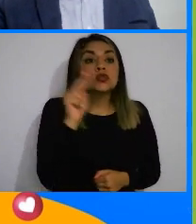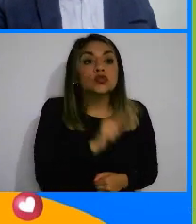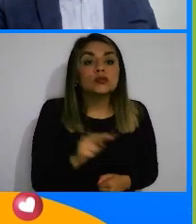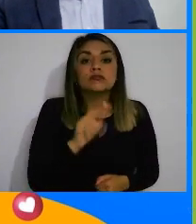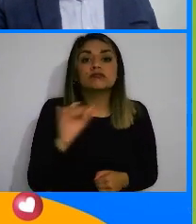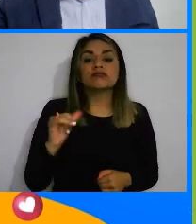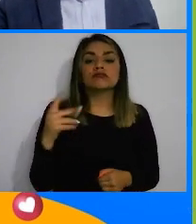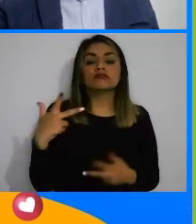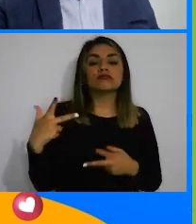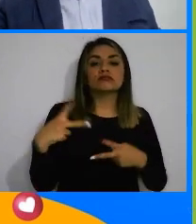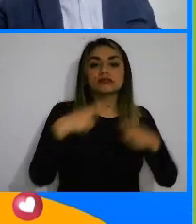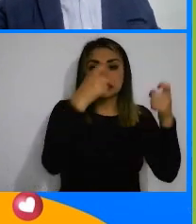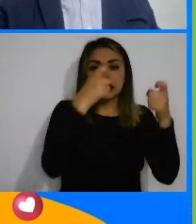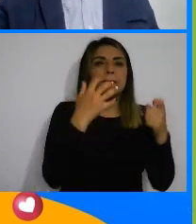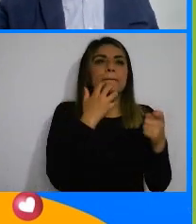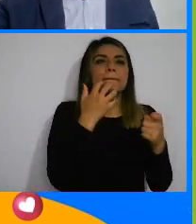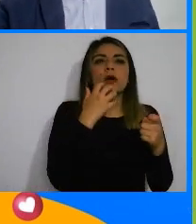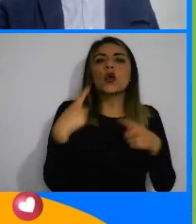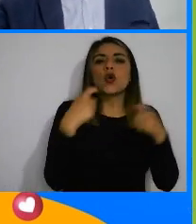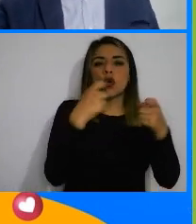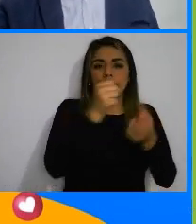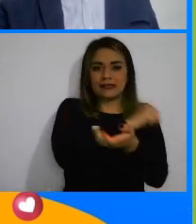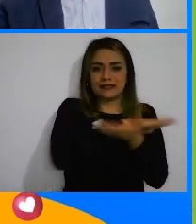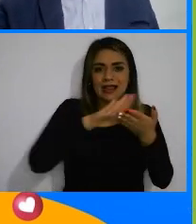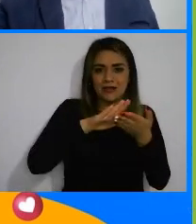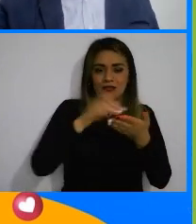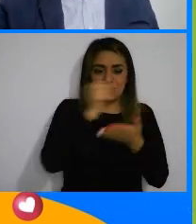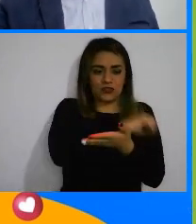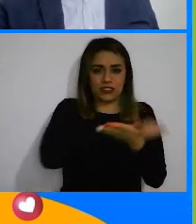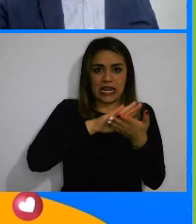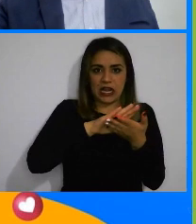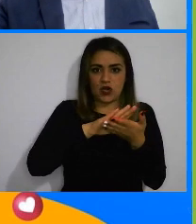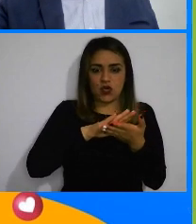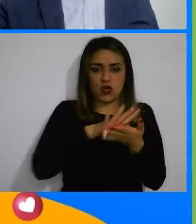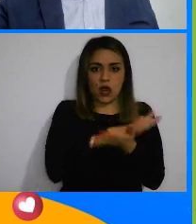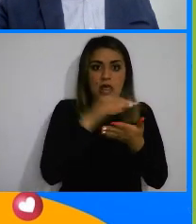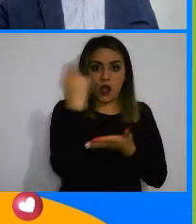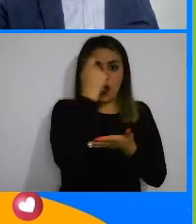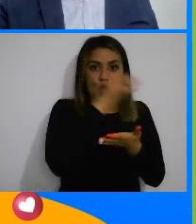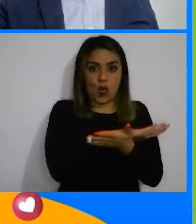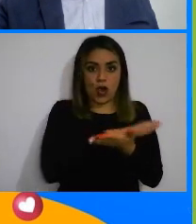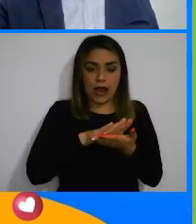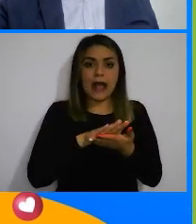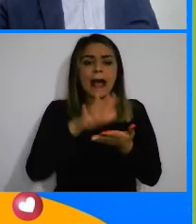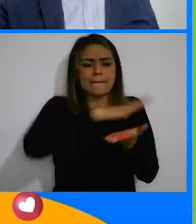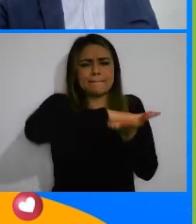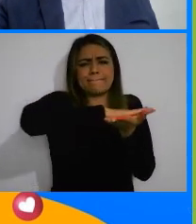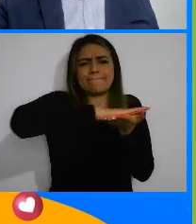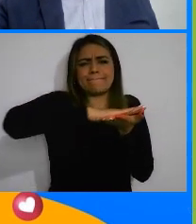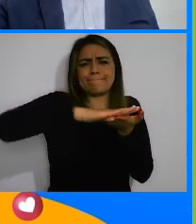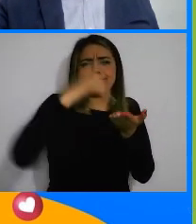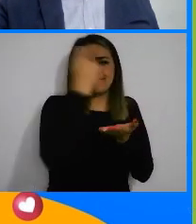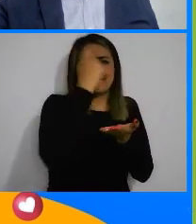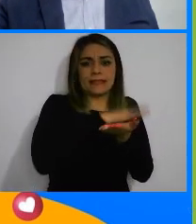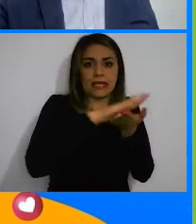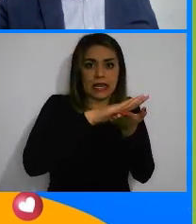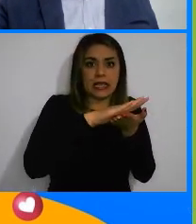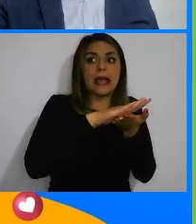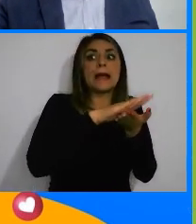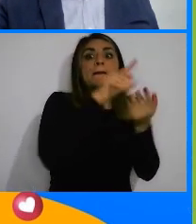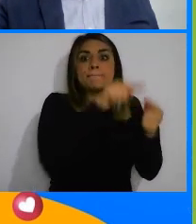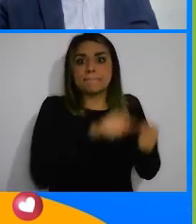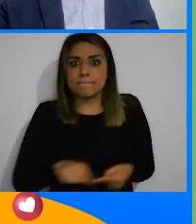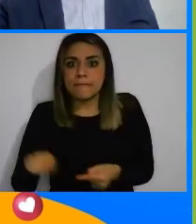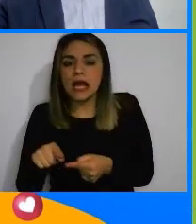viajar hagamos un viaje de los llanos. Si nosotros vamos a los llanos orientales, estamos en un ecosistema de planicie, ¿sí? Si nosotros bajamos más hacia allá,